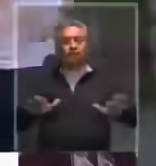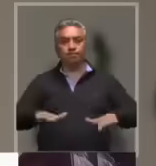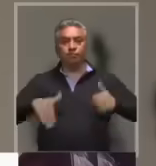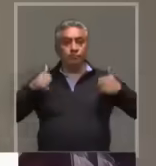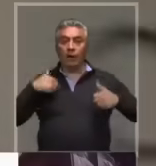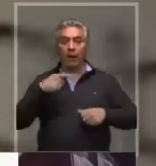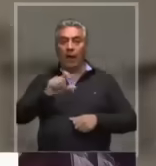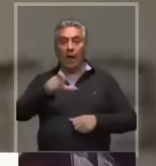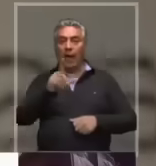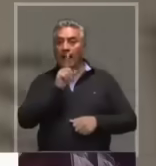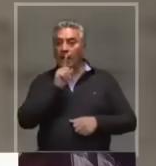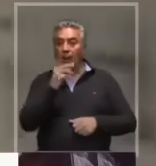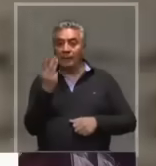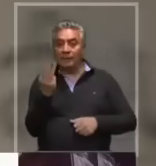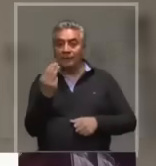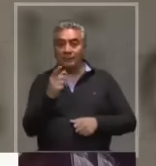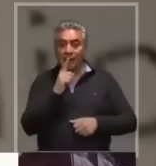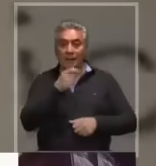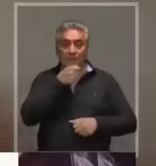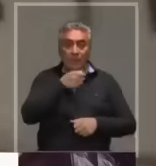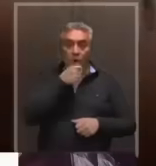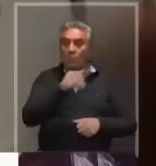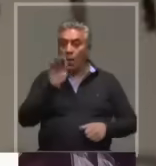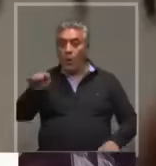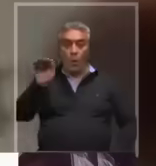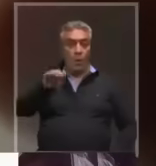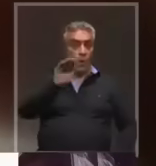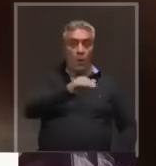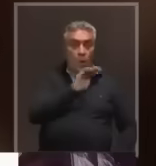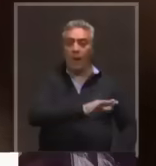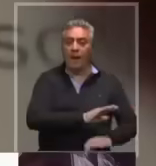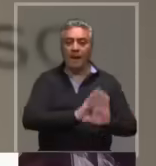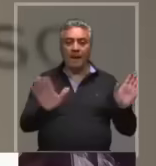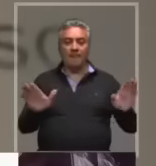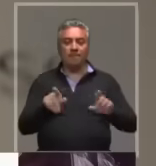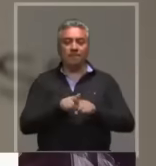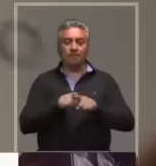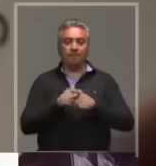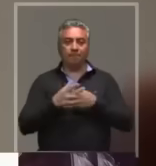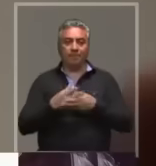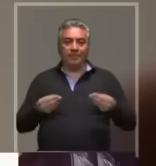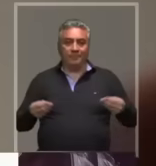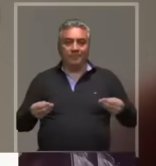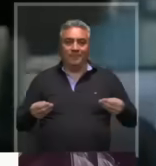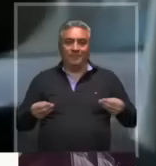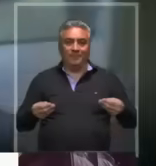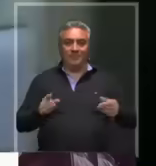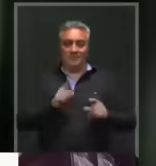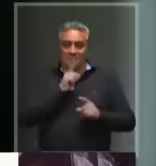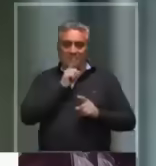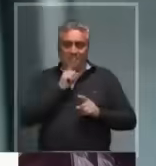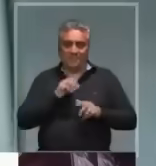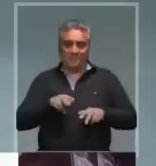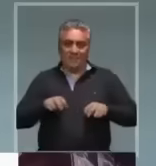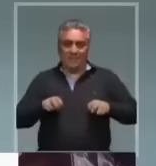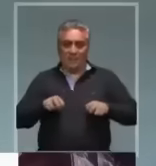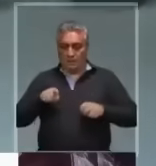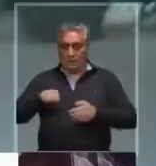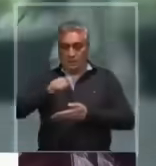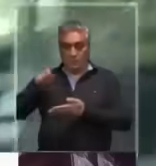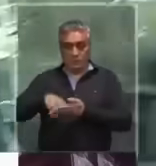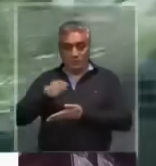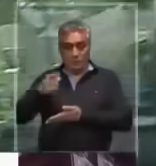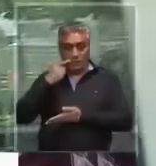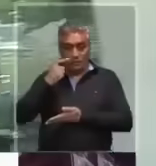13. Mientras, Felipe Cáceres, el director de Obras Hidráulicas de la región de Valparaíso, que firmó este informe el